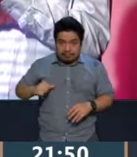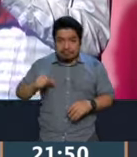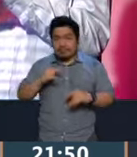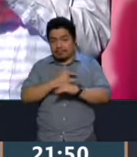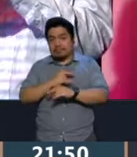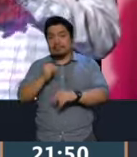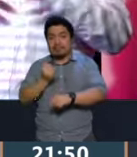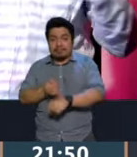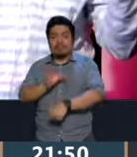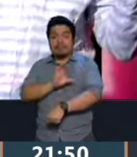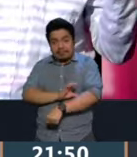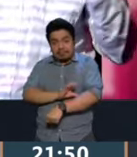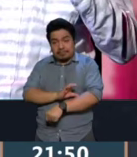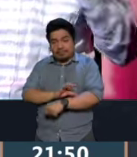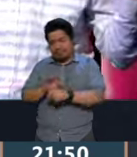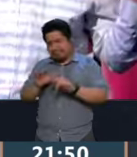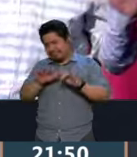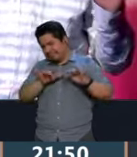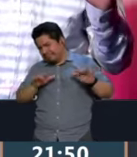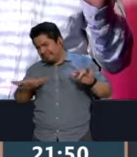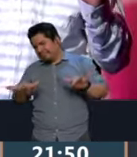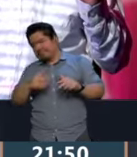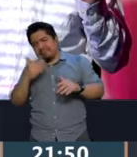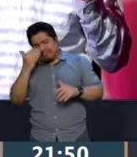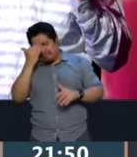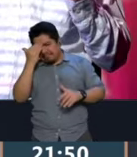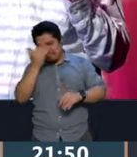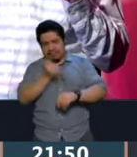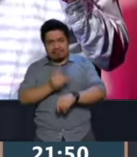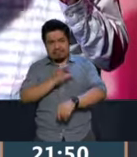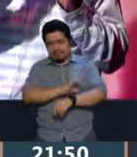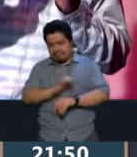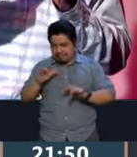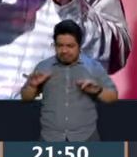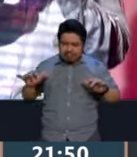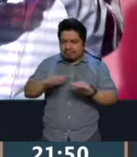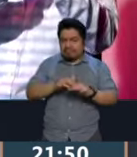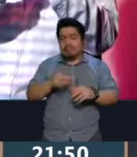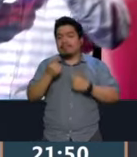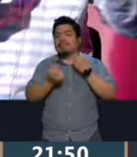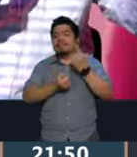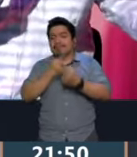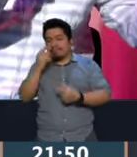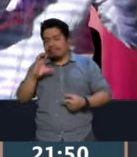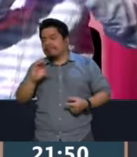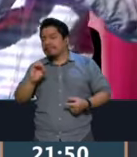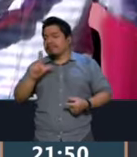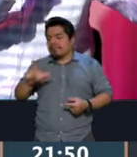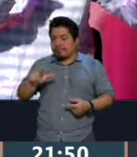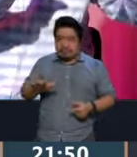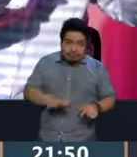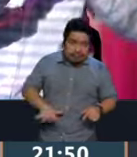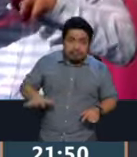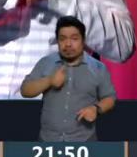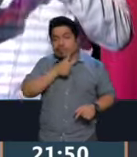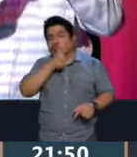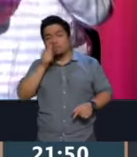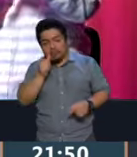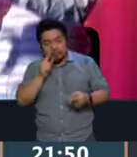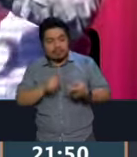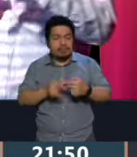soy de Iztacalco, que le he recorrido toda la alcaldía de Iztacalco, hay una parte de las colonias donde una parte es Benito Juárez, otra